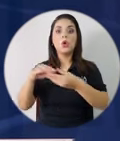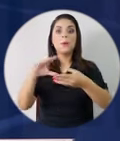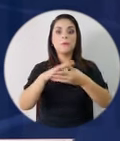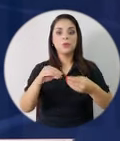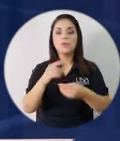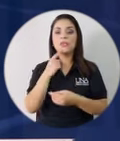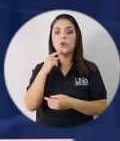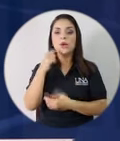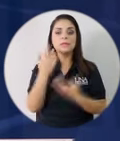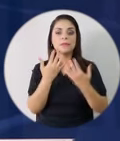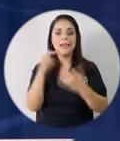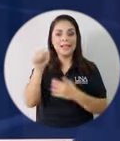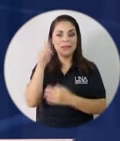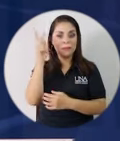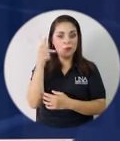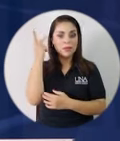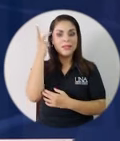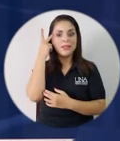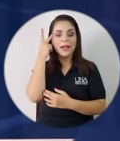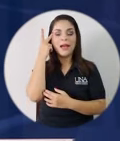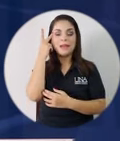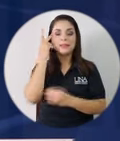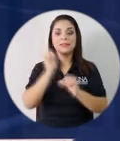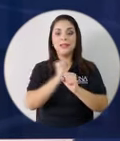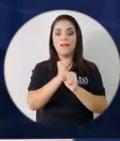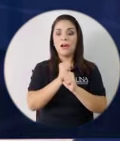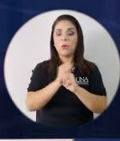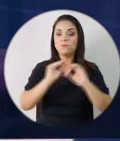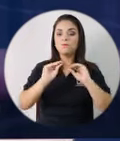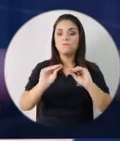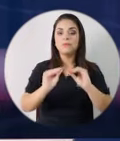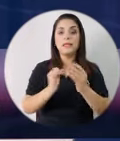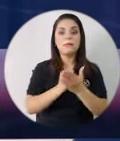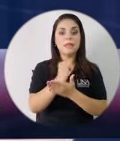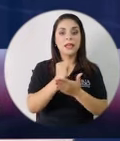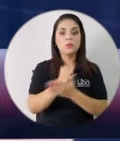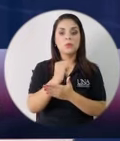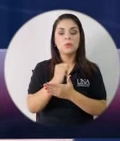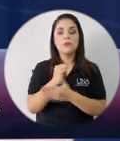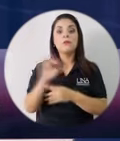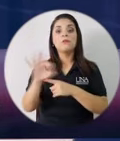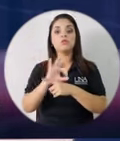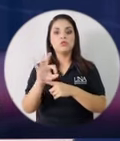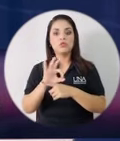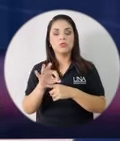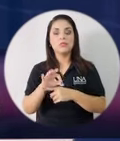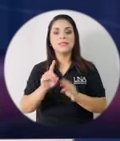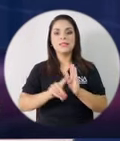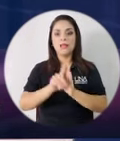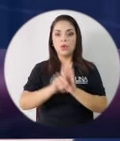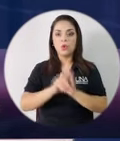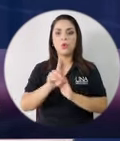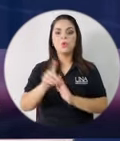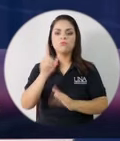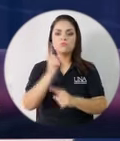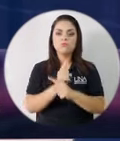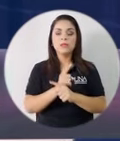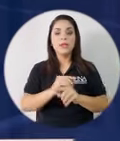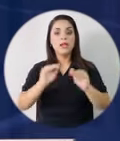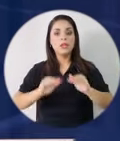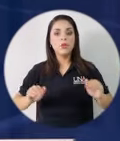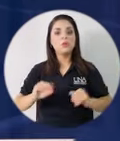que esta política orientará el trabajo académico y de investigación en función del desarrollo adecuado de niñas, niños